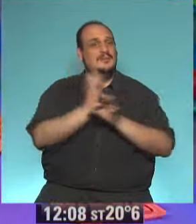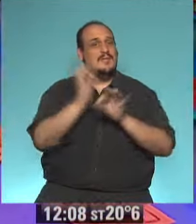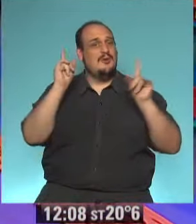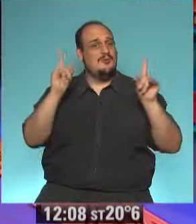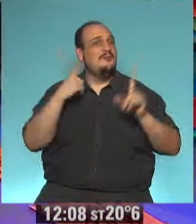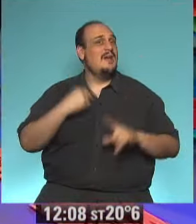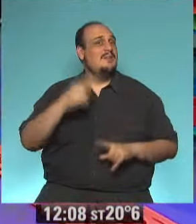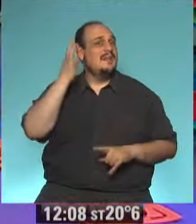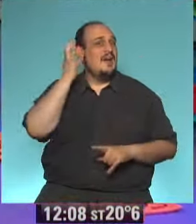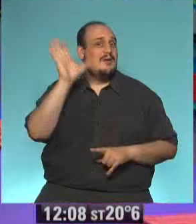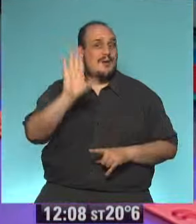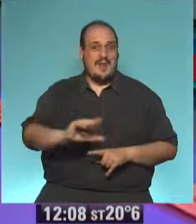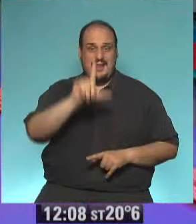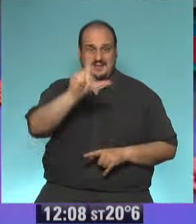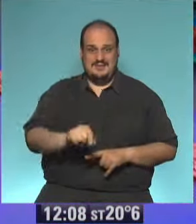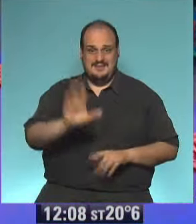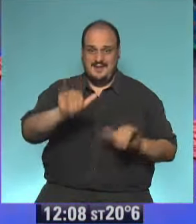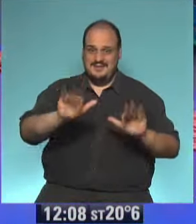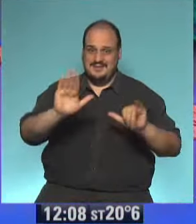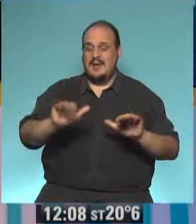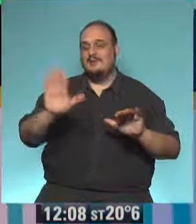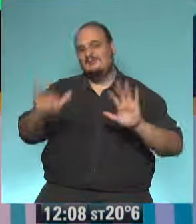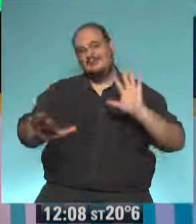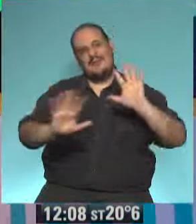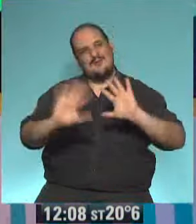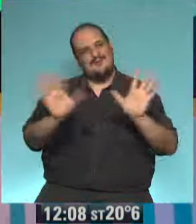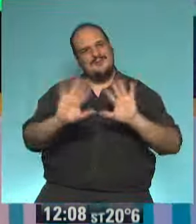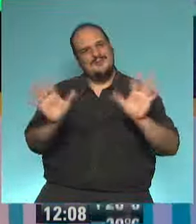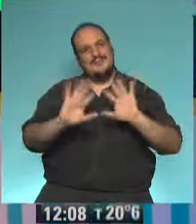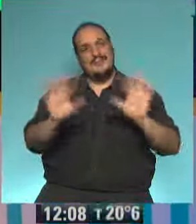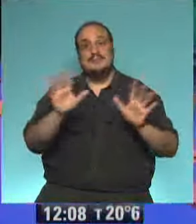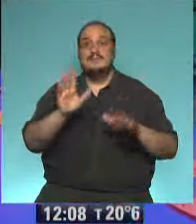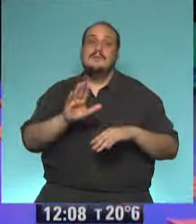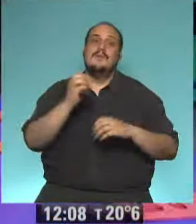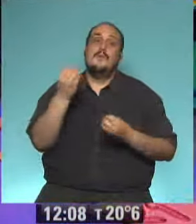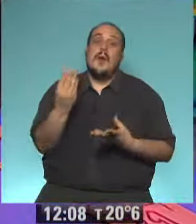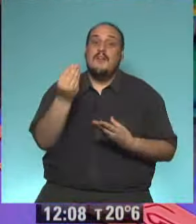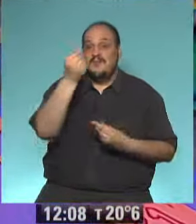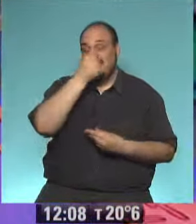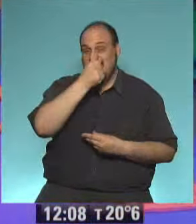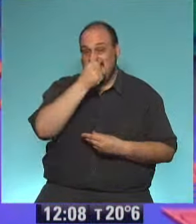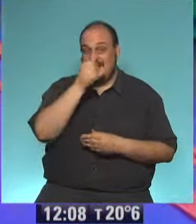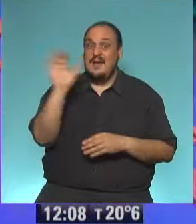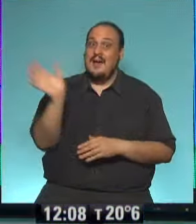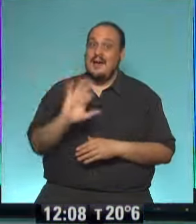Chao a la Argentina, chao, chao, buen fin de semana.